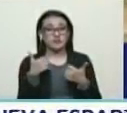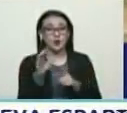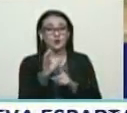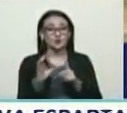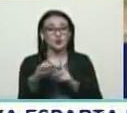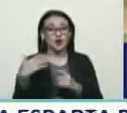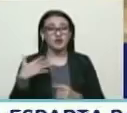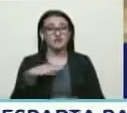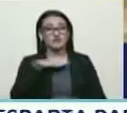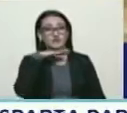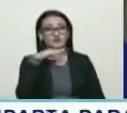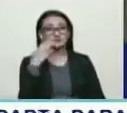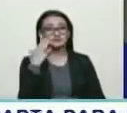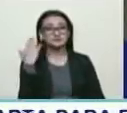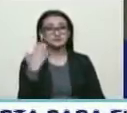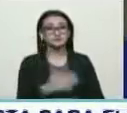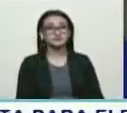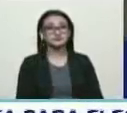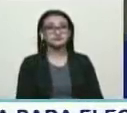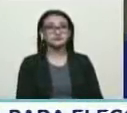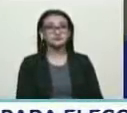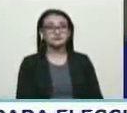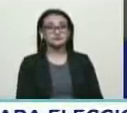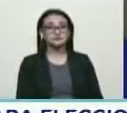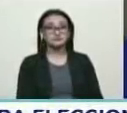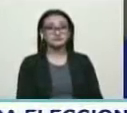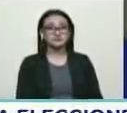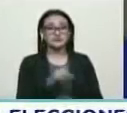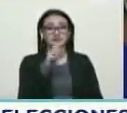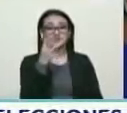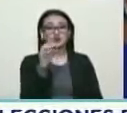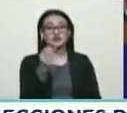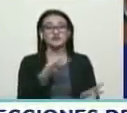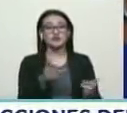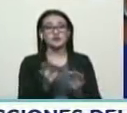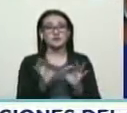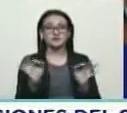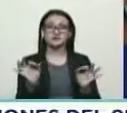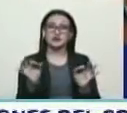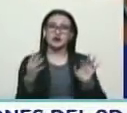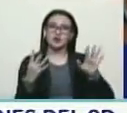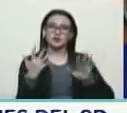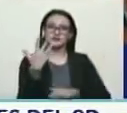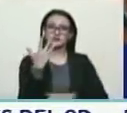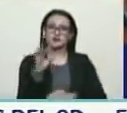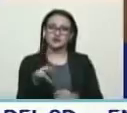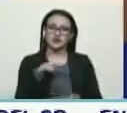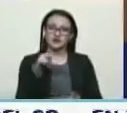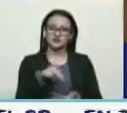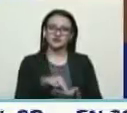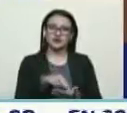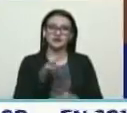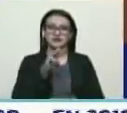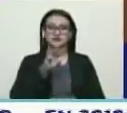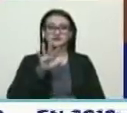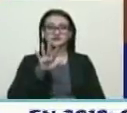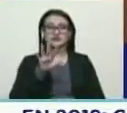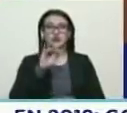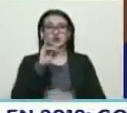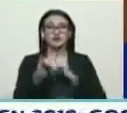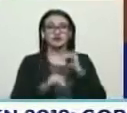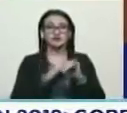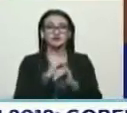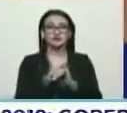sus declaraciones. Hubo 130 invitados especiales, 95 nacionales, 35